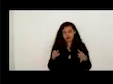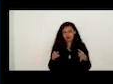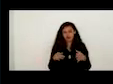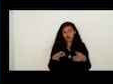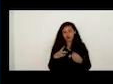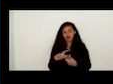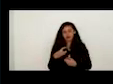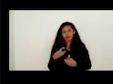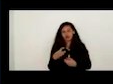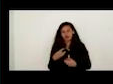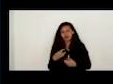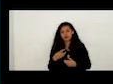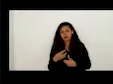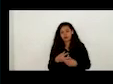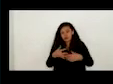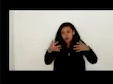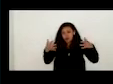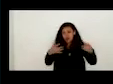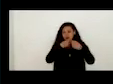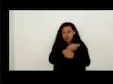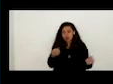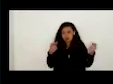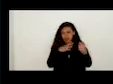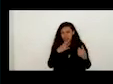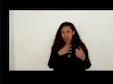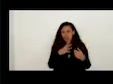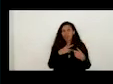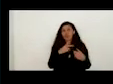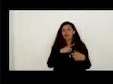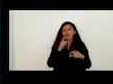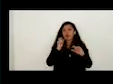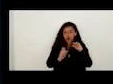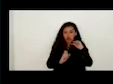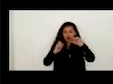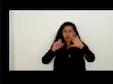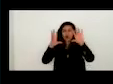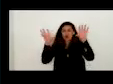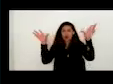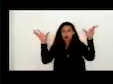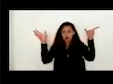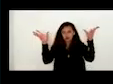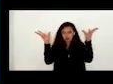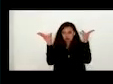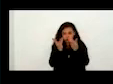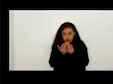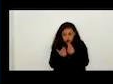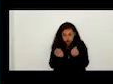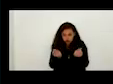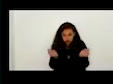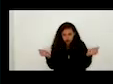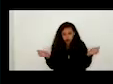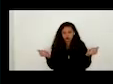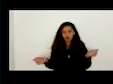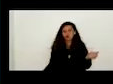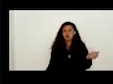los pequeñines tienen y que va disminuyendo conforme van creciendo y desarrollándose, en un